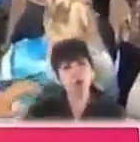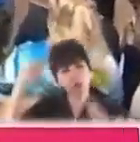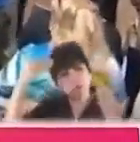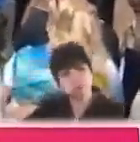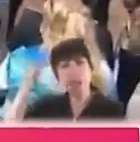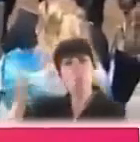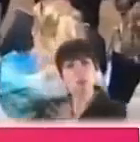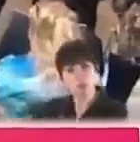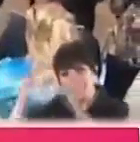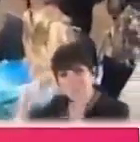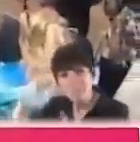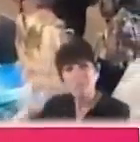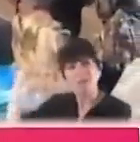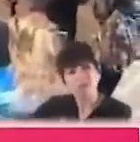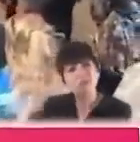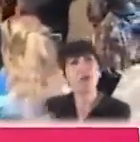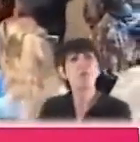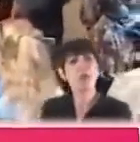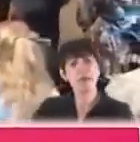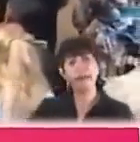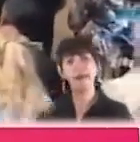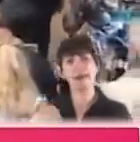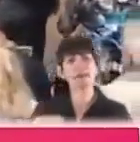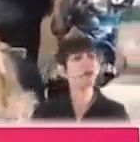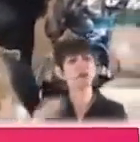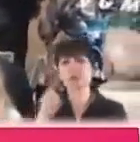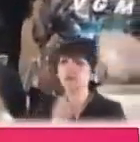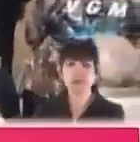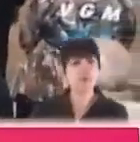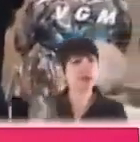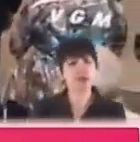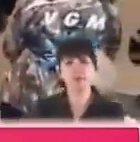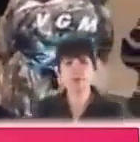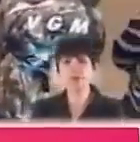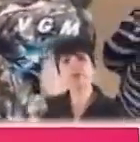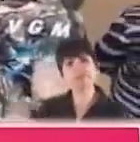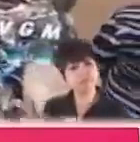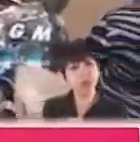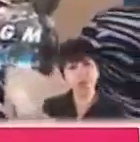Bretaña, allá por promediando la década del 20 del siglo XIX,